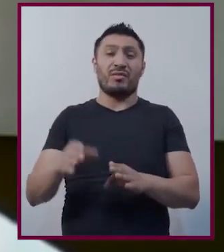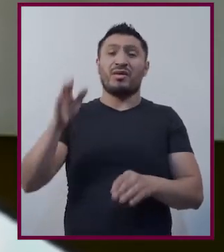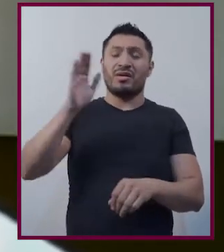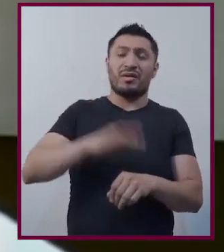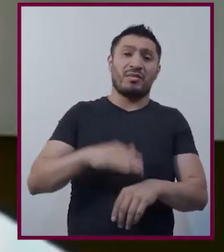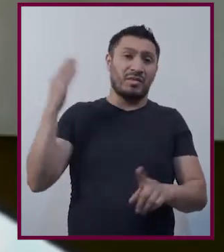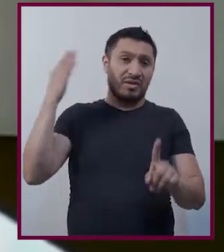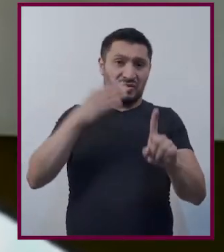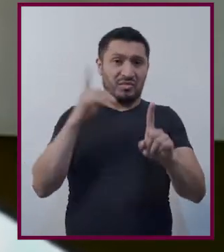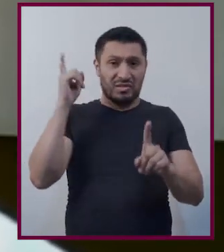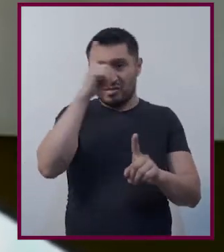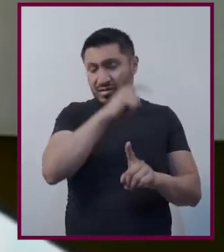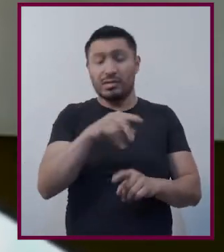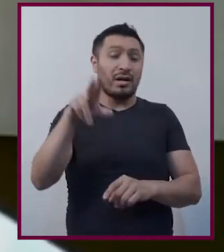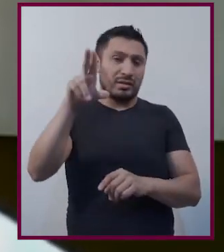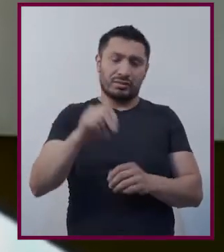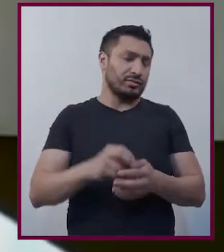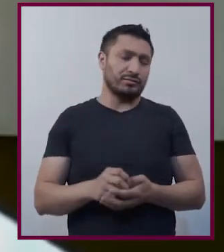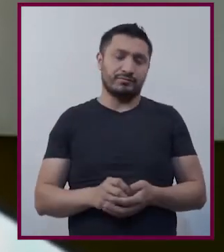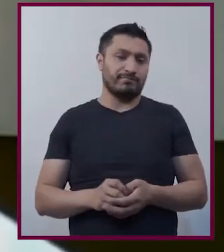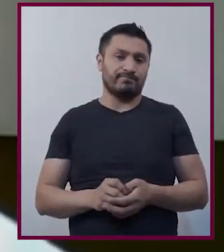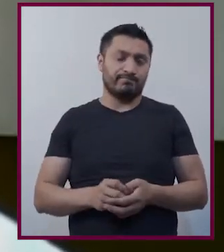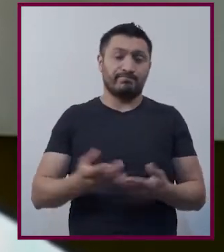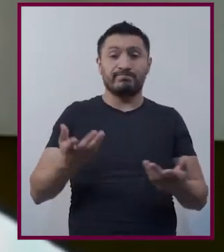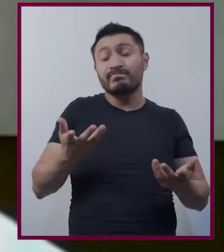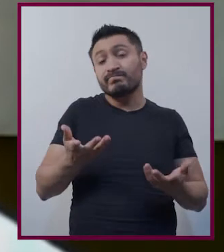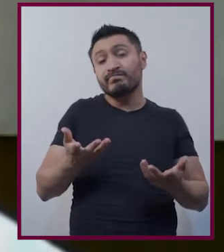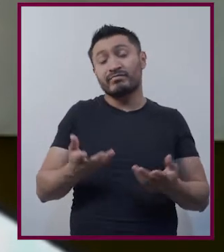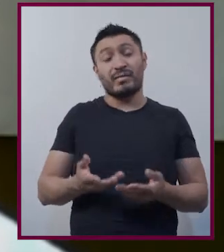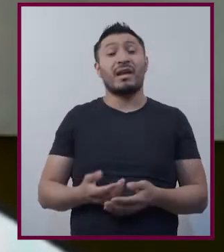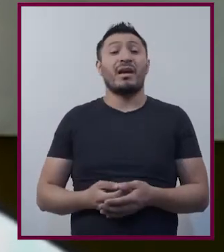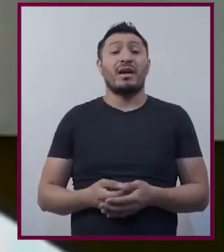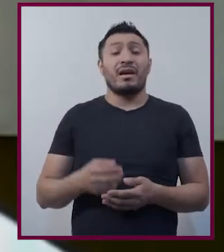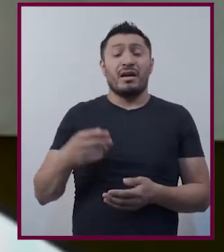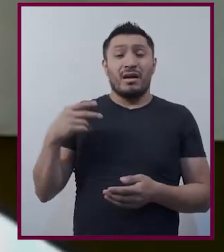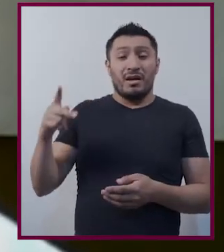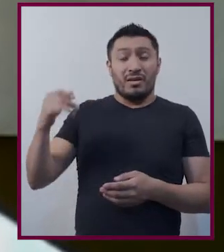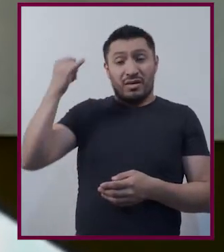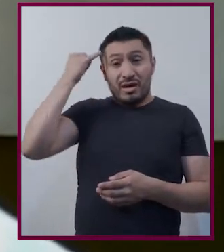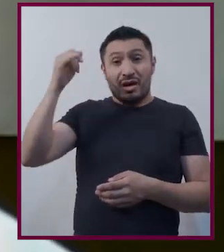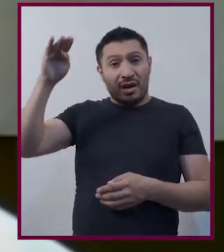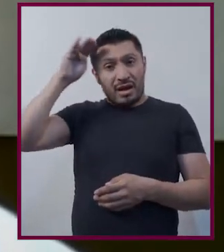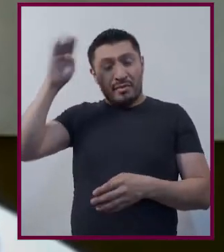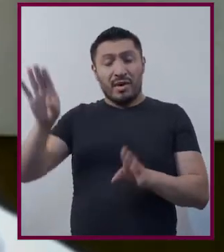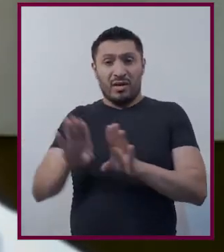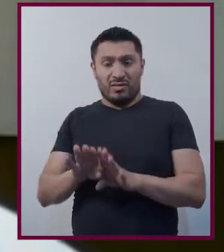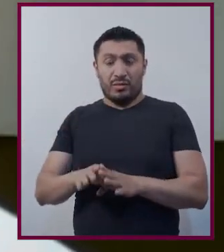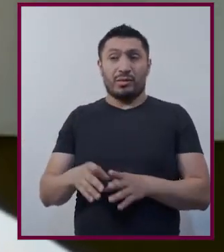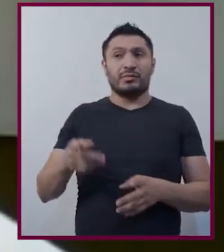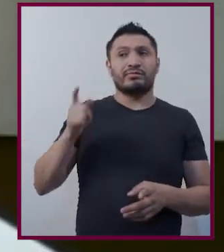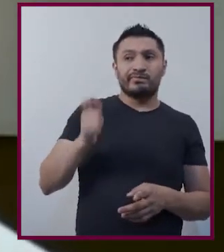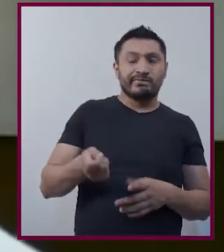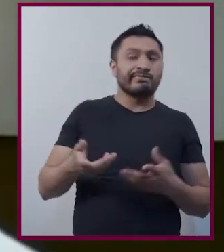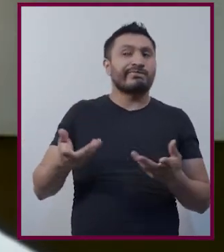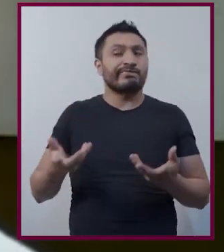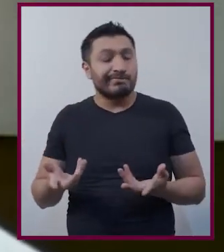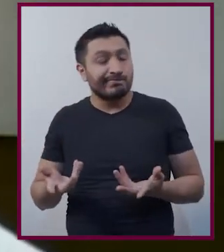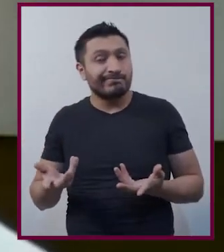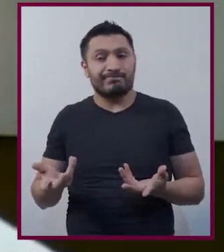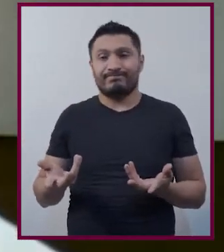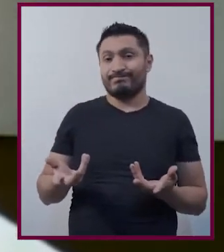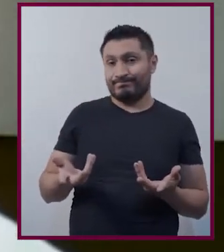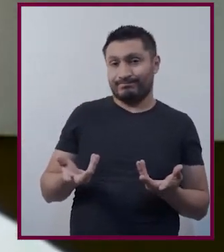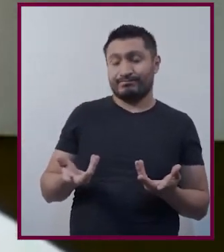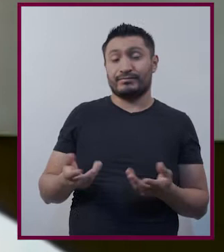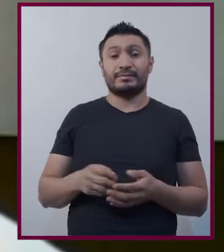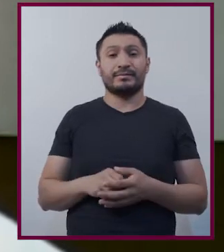retos. La realidad es que pues el pensamiento de Fukuyama ha sido cuestionado después de estos planteamientos,